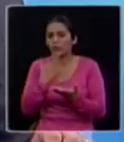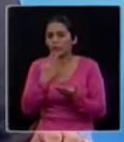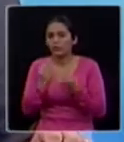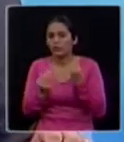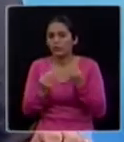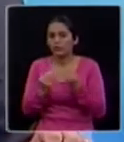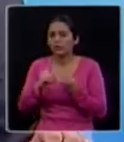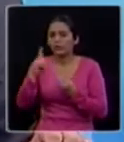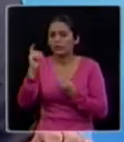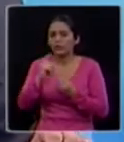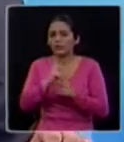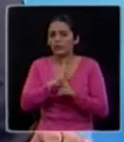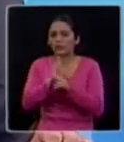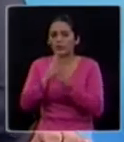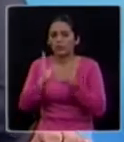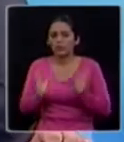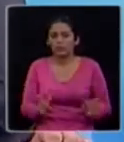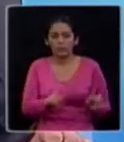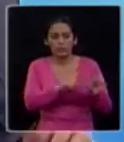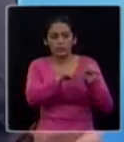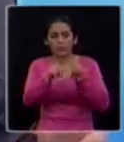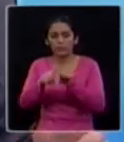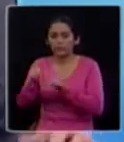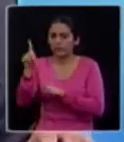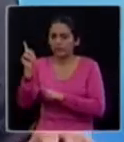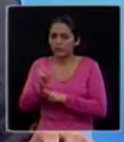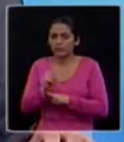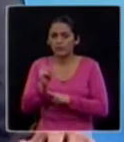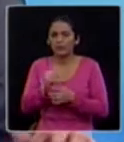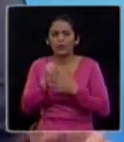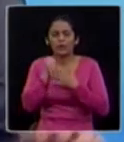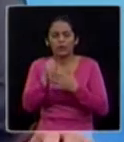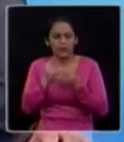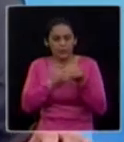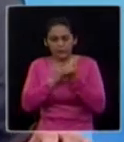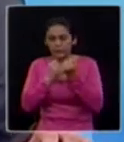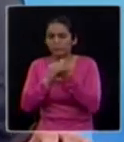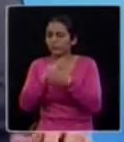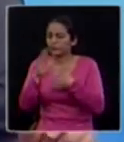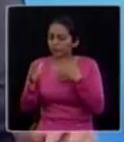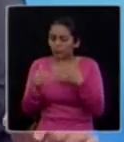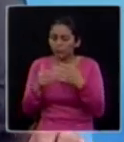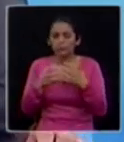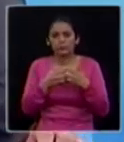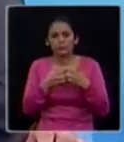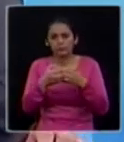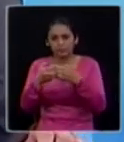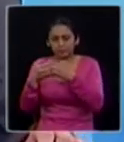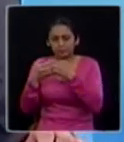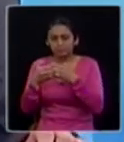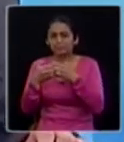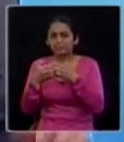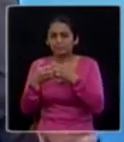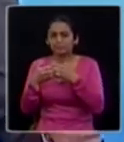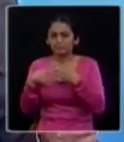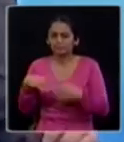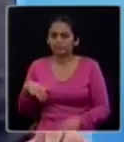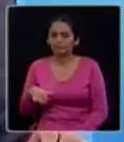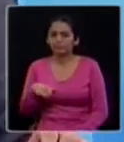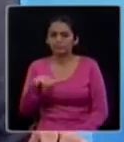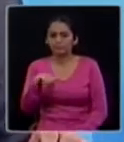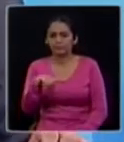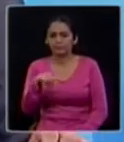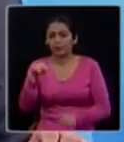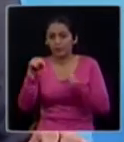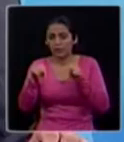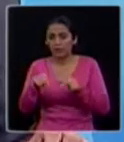todos los consejeros con el ánimo de sumar. Todos vamos a sumar porque es un momento de suma tanto en el Consejo cuanto fuera del mismo y con